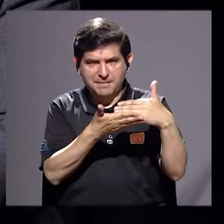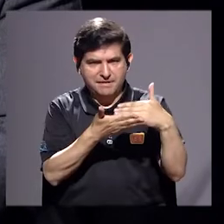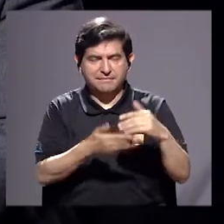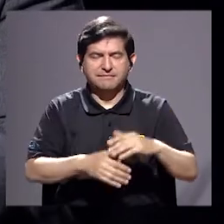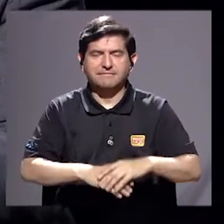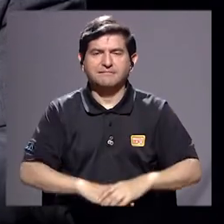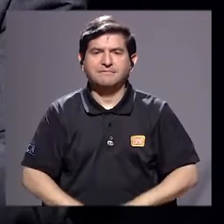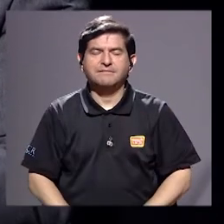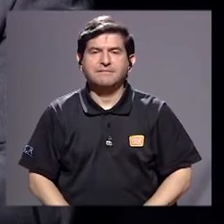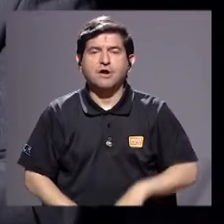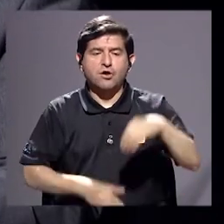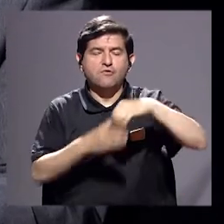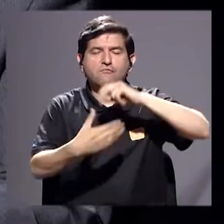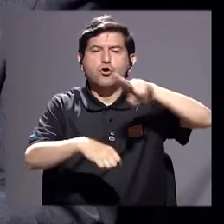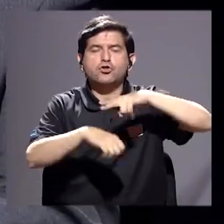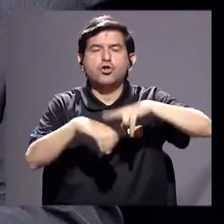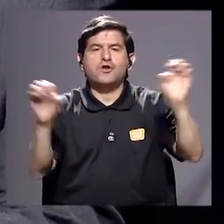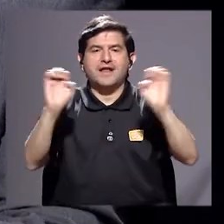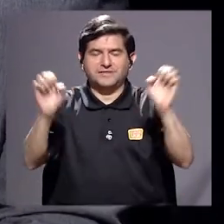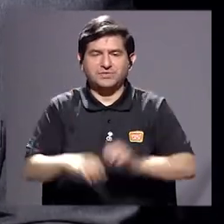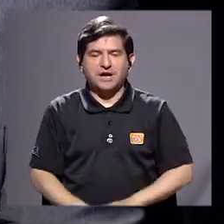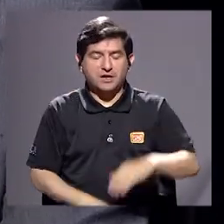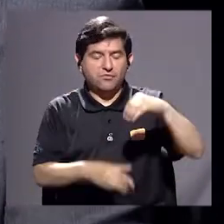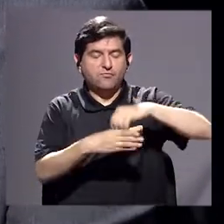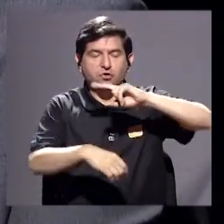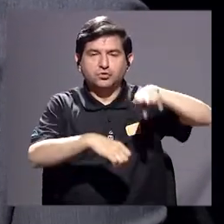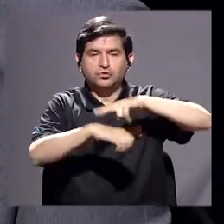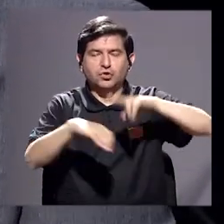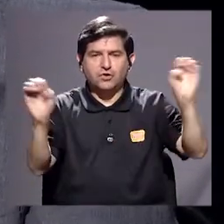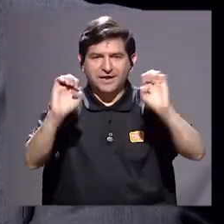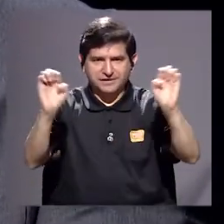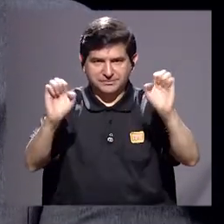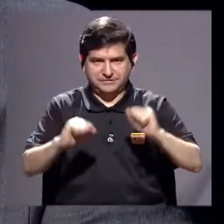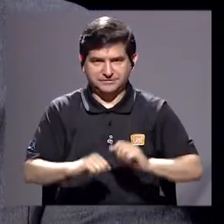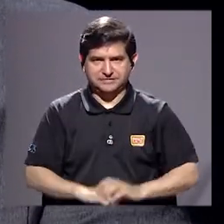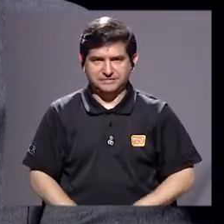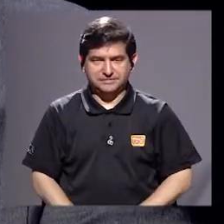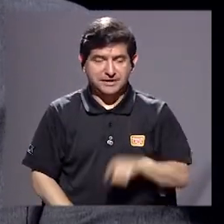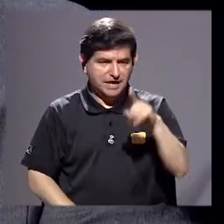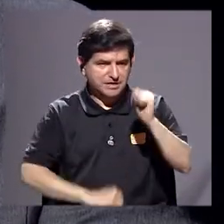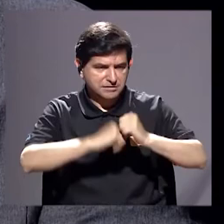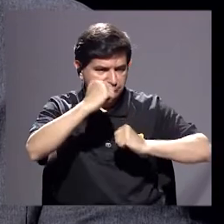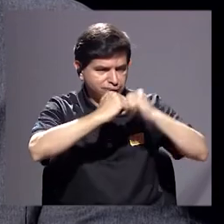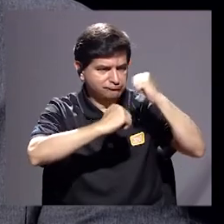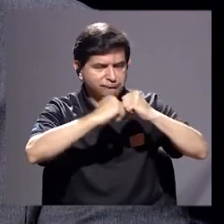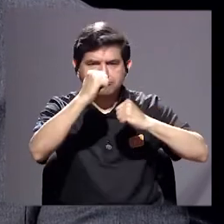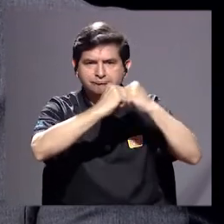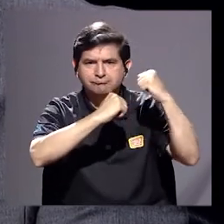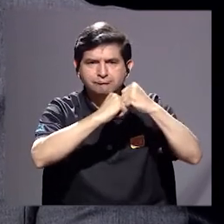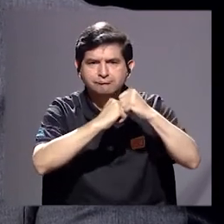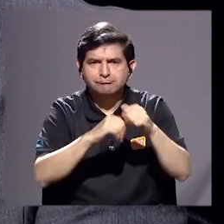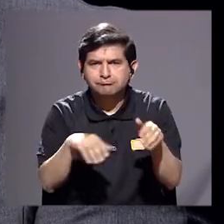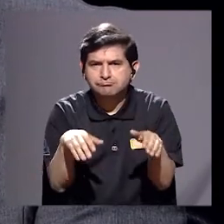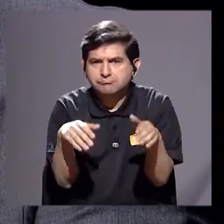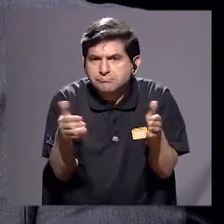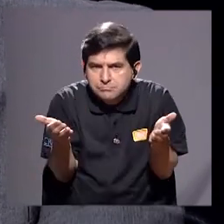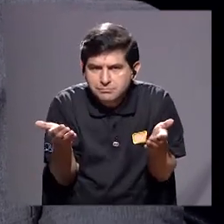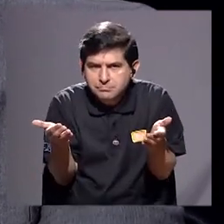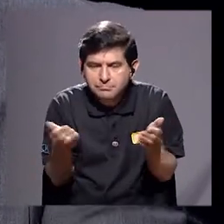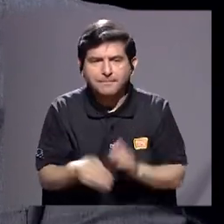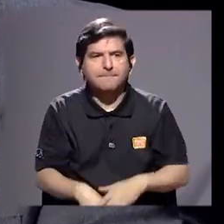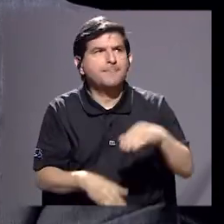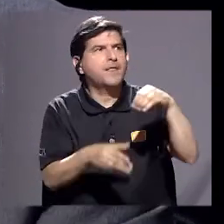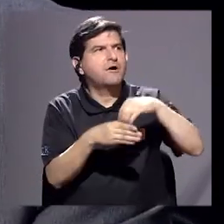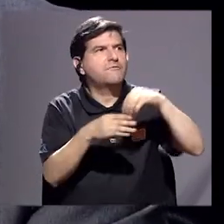que es el fondo nacional de emergencia el fondo nacional de emergencia se estructura como un un